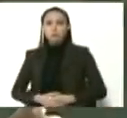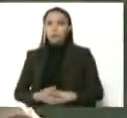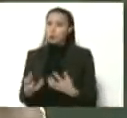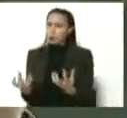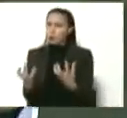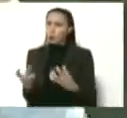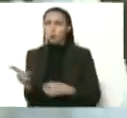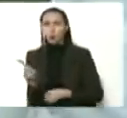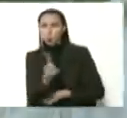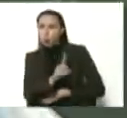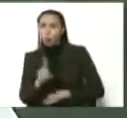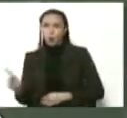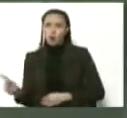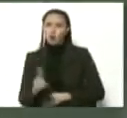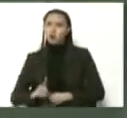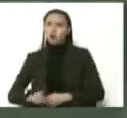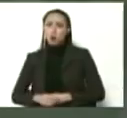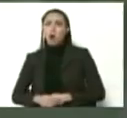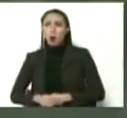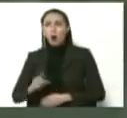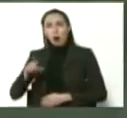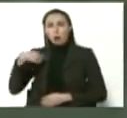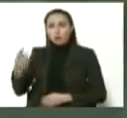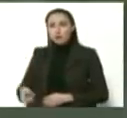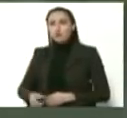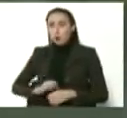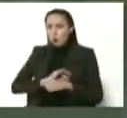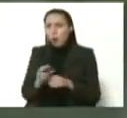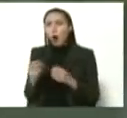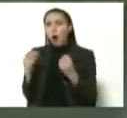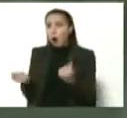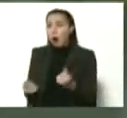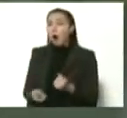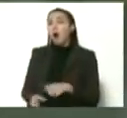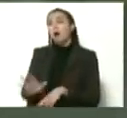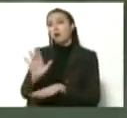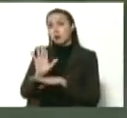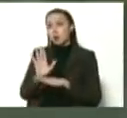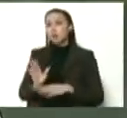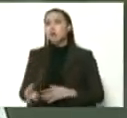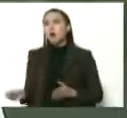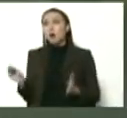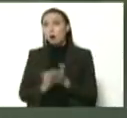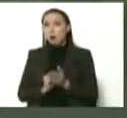aglomeraciones a las que volveremos cuando la pandemia sea superada.